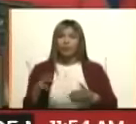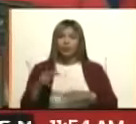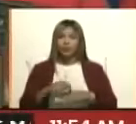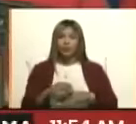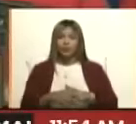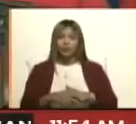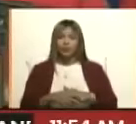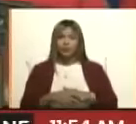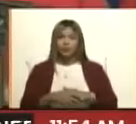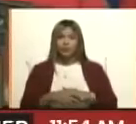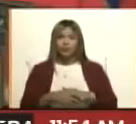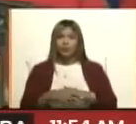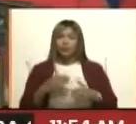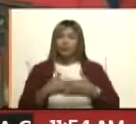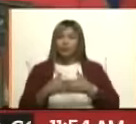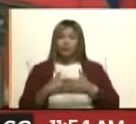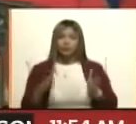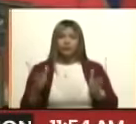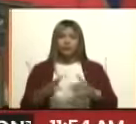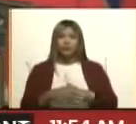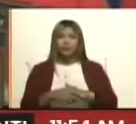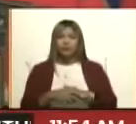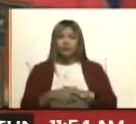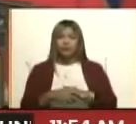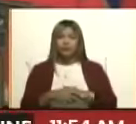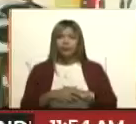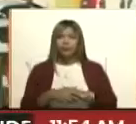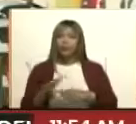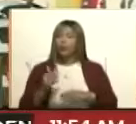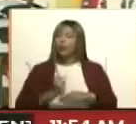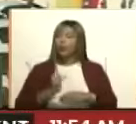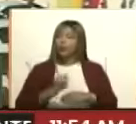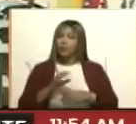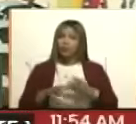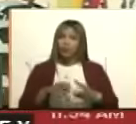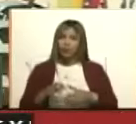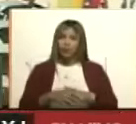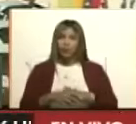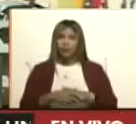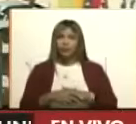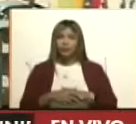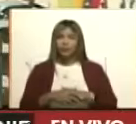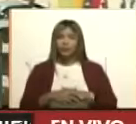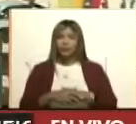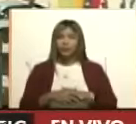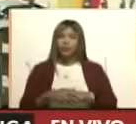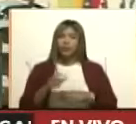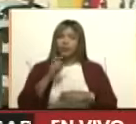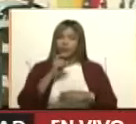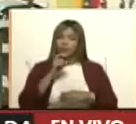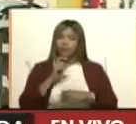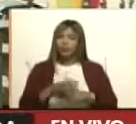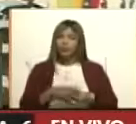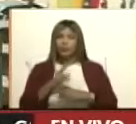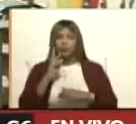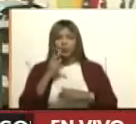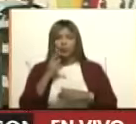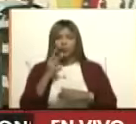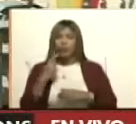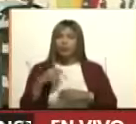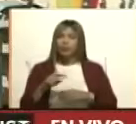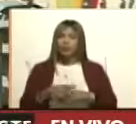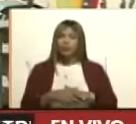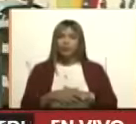nacional. Ponemos a la orden entonces, ante cualquier situación o dificultad o duda que